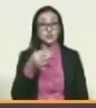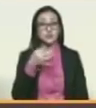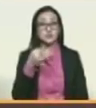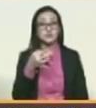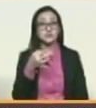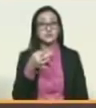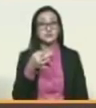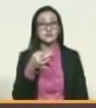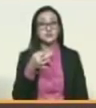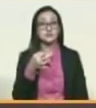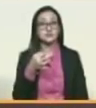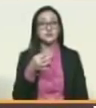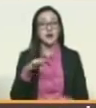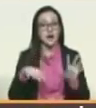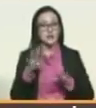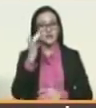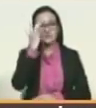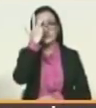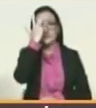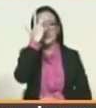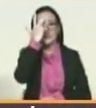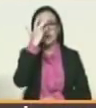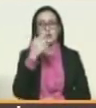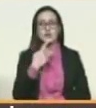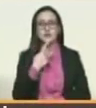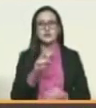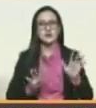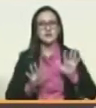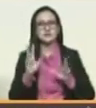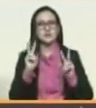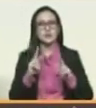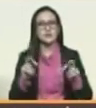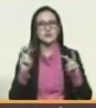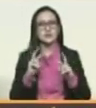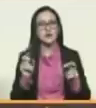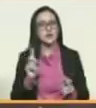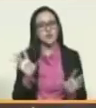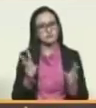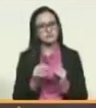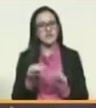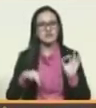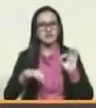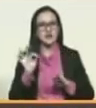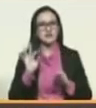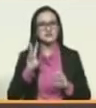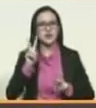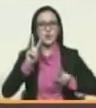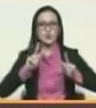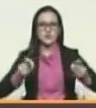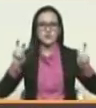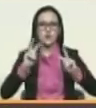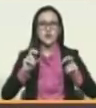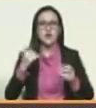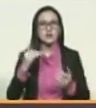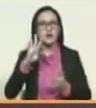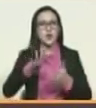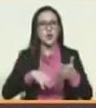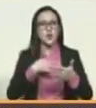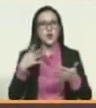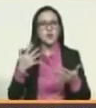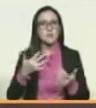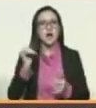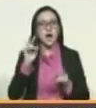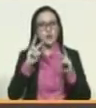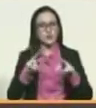la... Se fue, dile que se fue. El 14 de febrero se hablaba de 15 auditorías. Sí, son 13 auditorías que están en el cronograma. Lo que pasa es que hay auditorías,